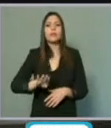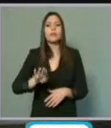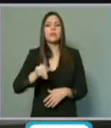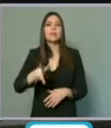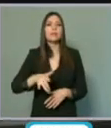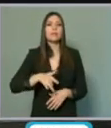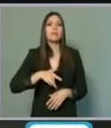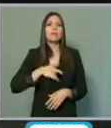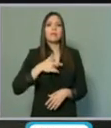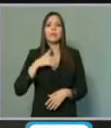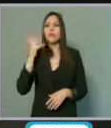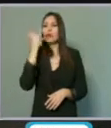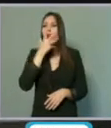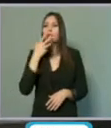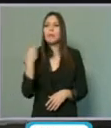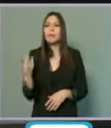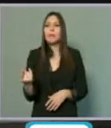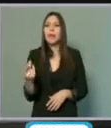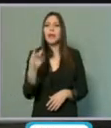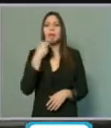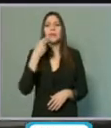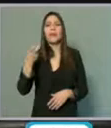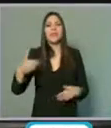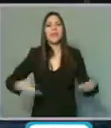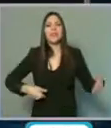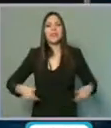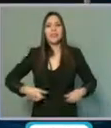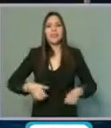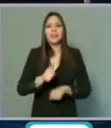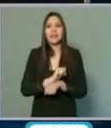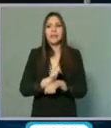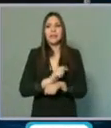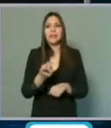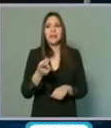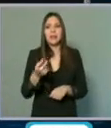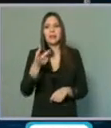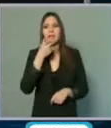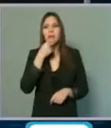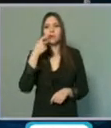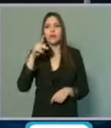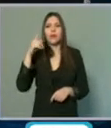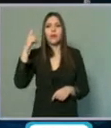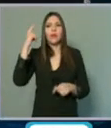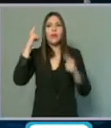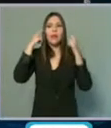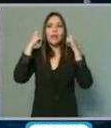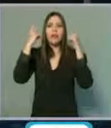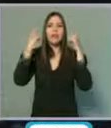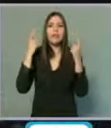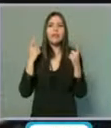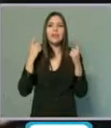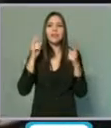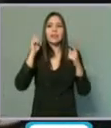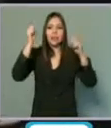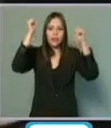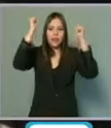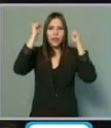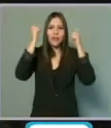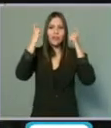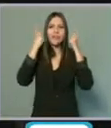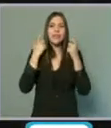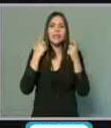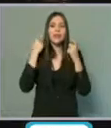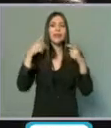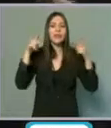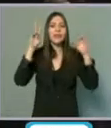ese maravilloso perro que hace este actor que se llama Raúl Villegas, que como pueden ver, sus orejas son esta parte de la gorra que le cuelga a los